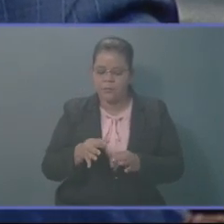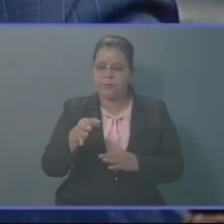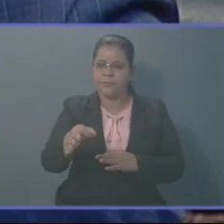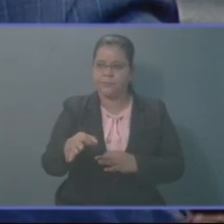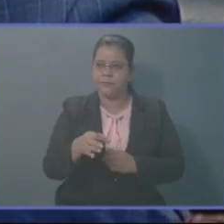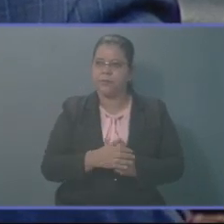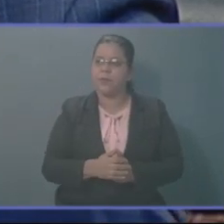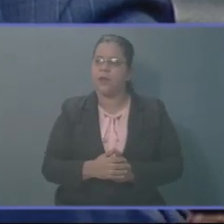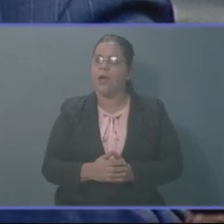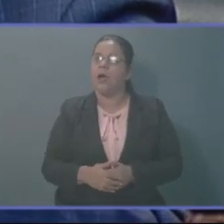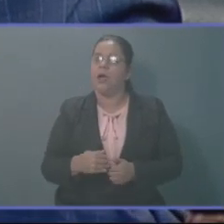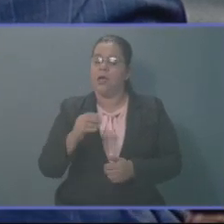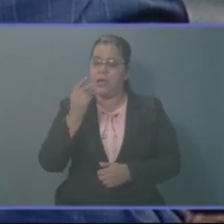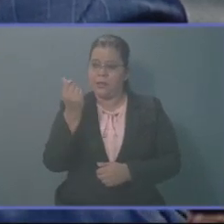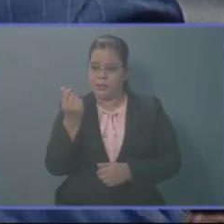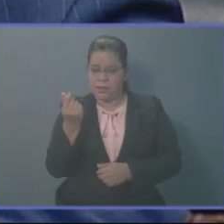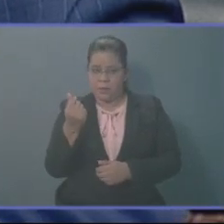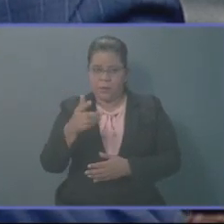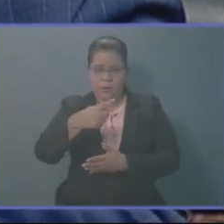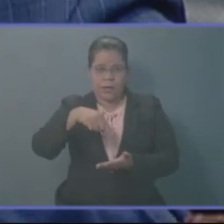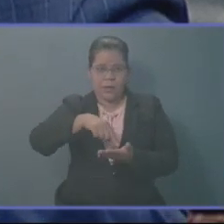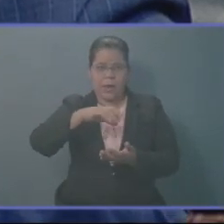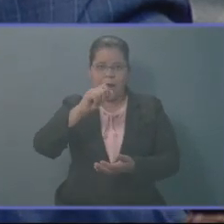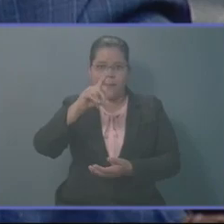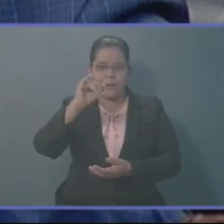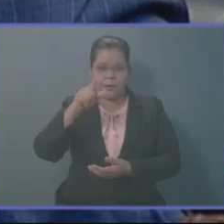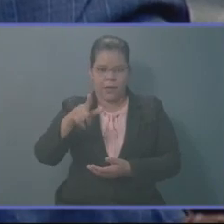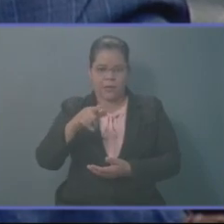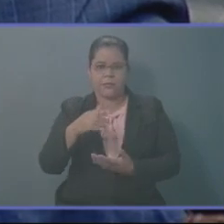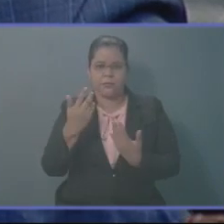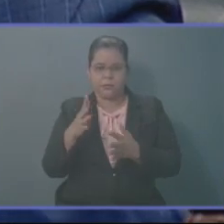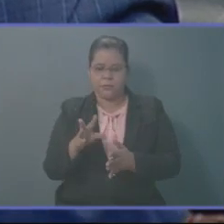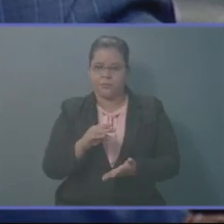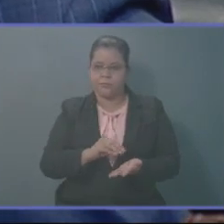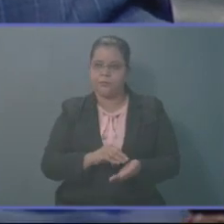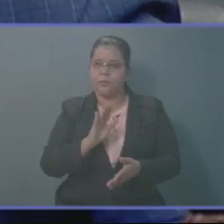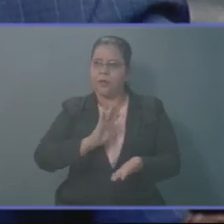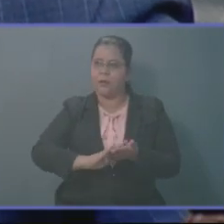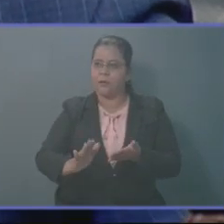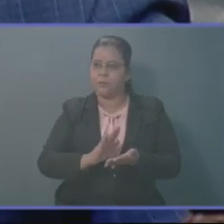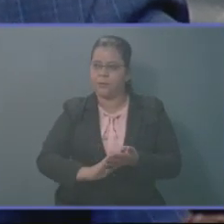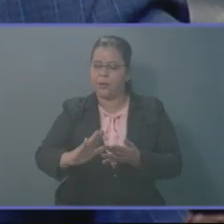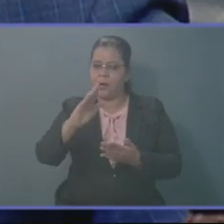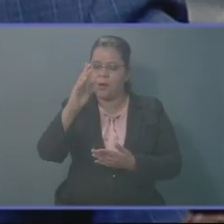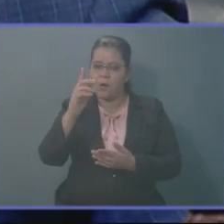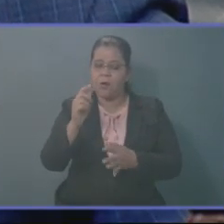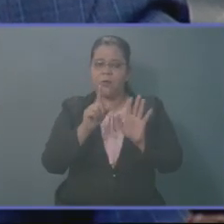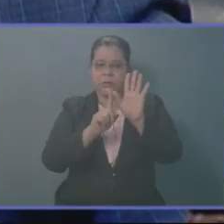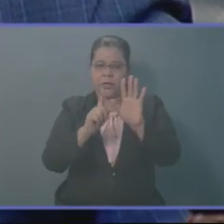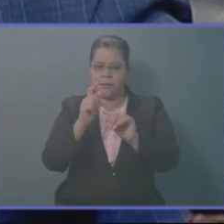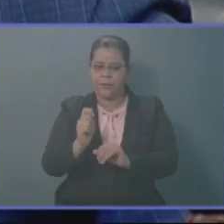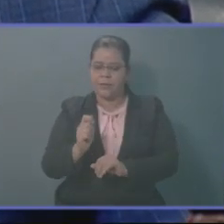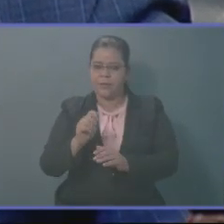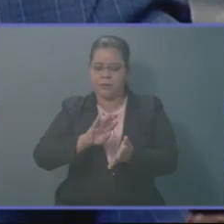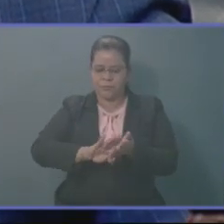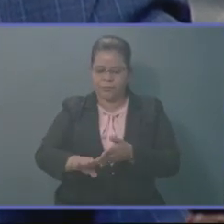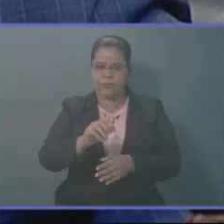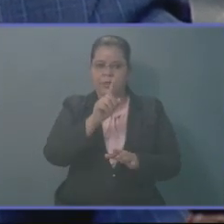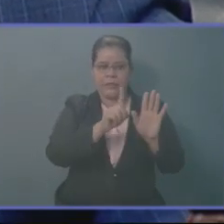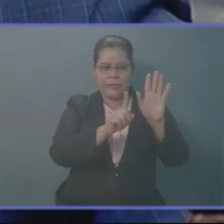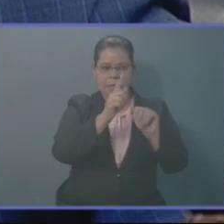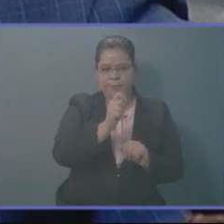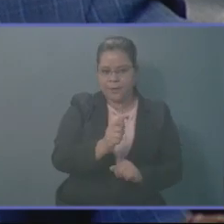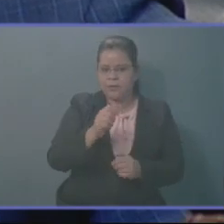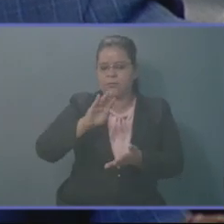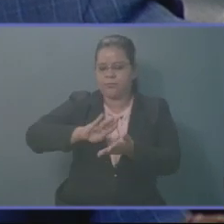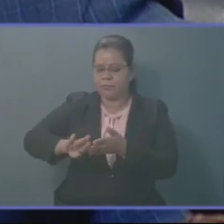Amortización. El capital del préstamo será amortizado mediante el pago de cuotas semestrales consecutivas y